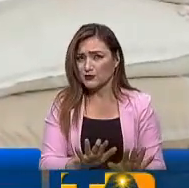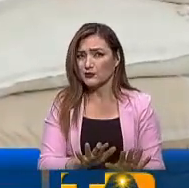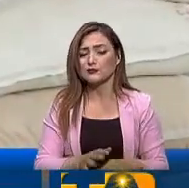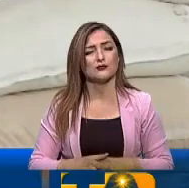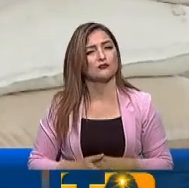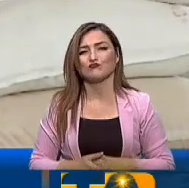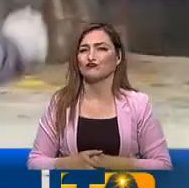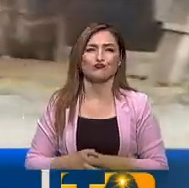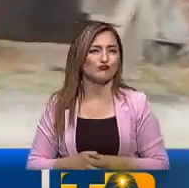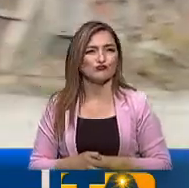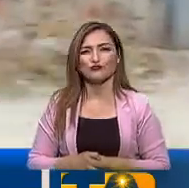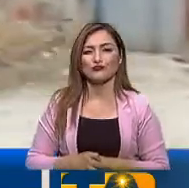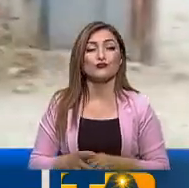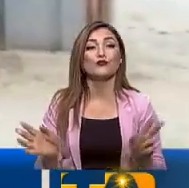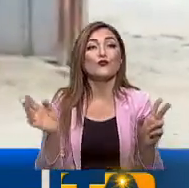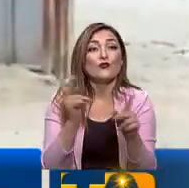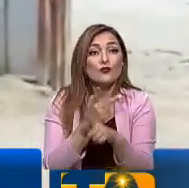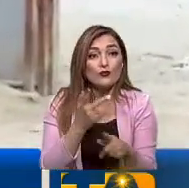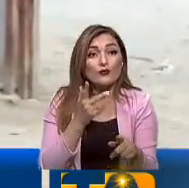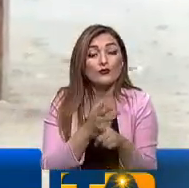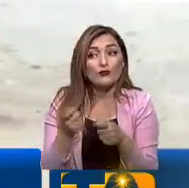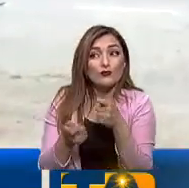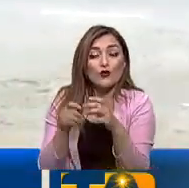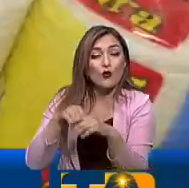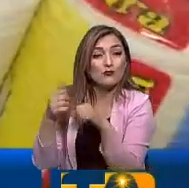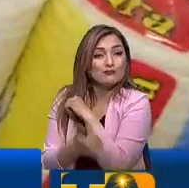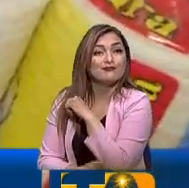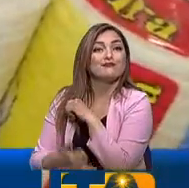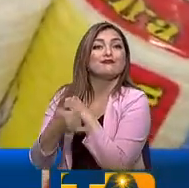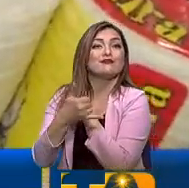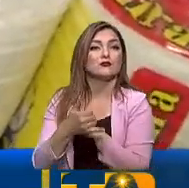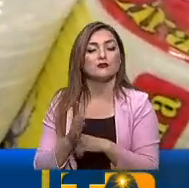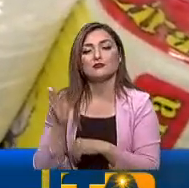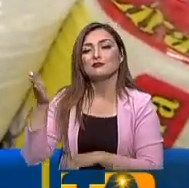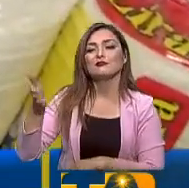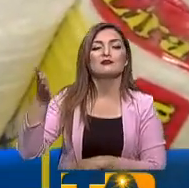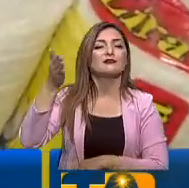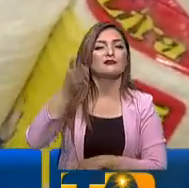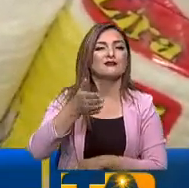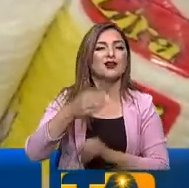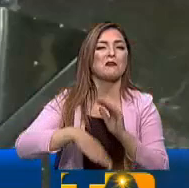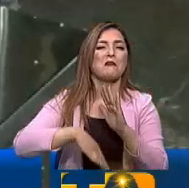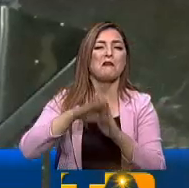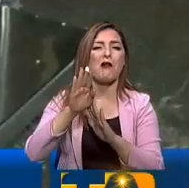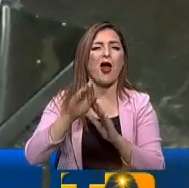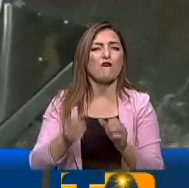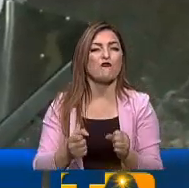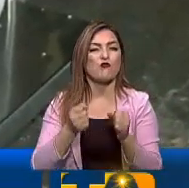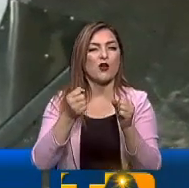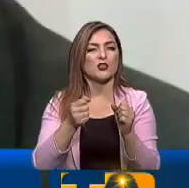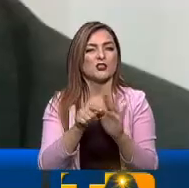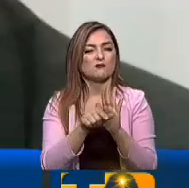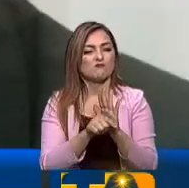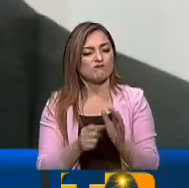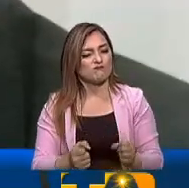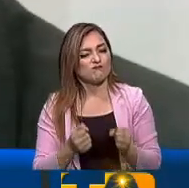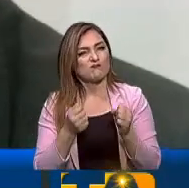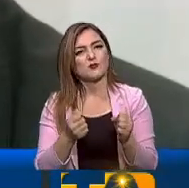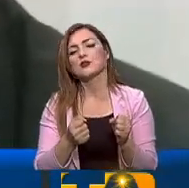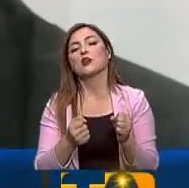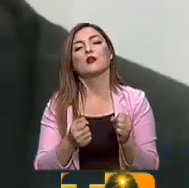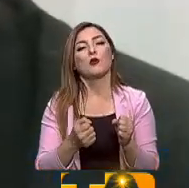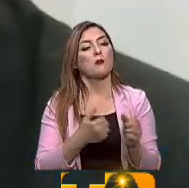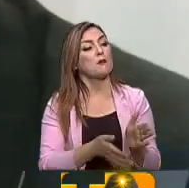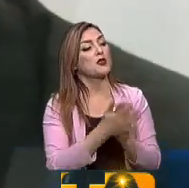país, sino también en los productos que se exportan, cuyos destinos son aún más estrictos que el Ecuador. Si